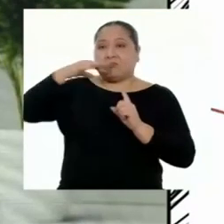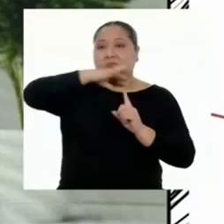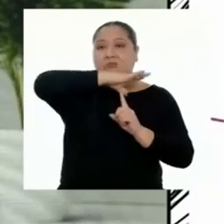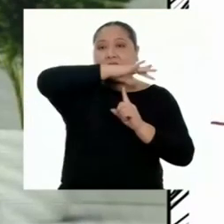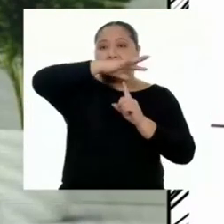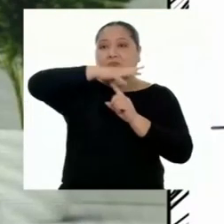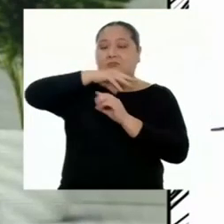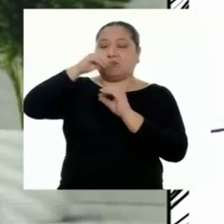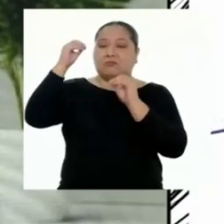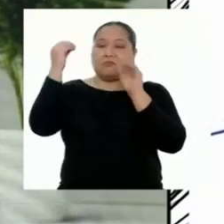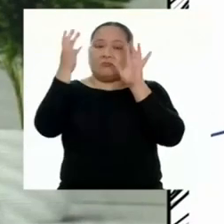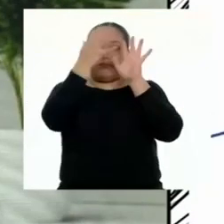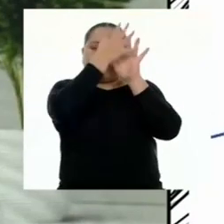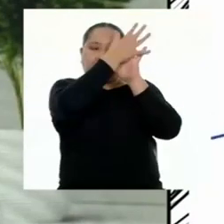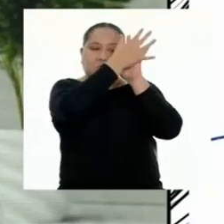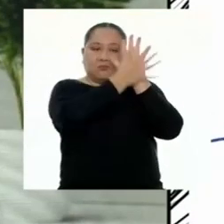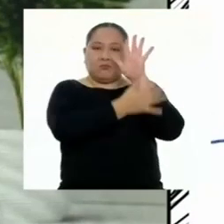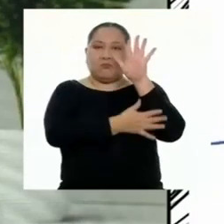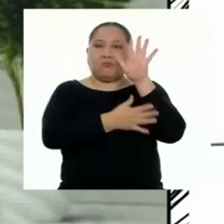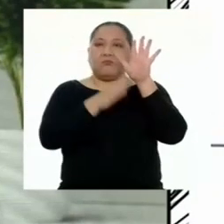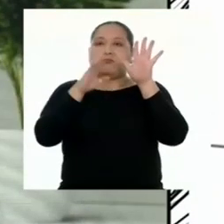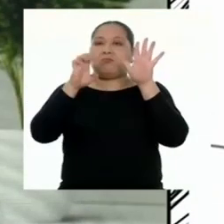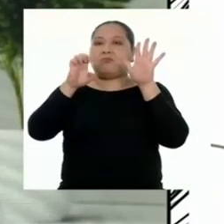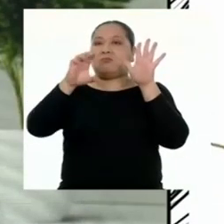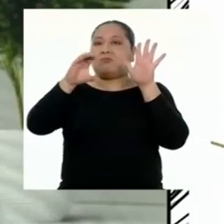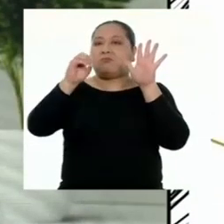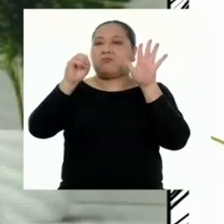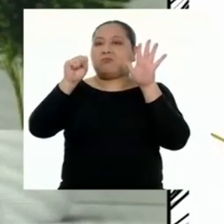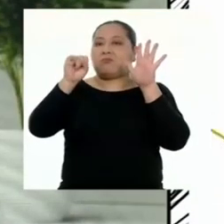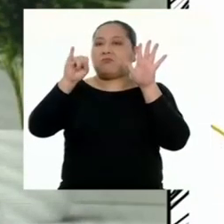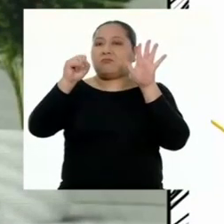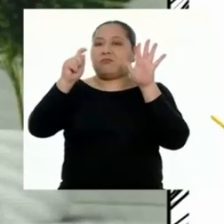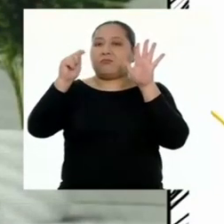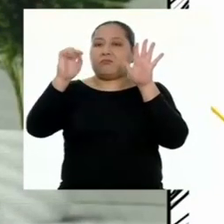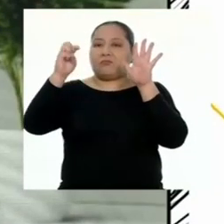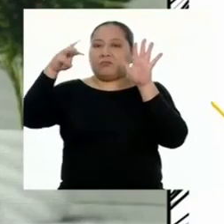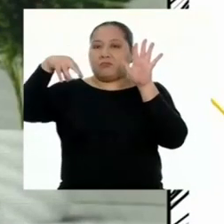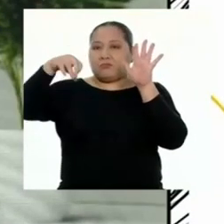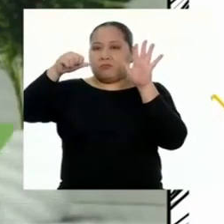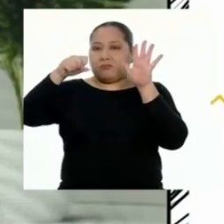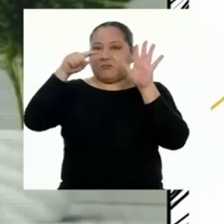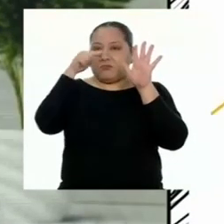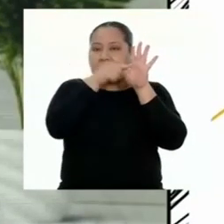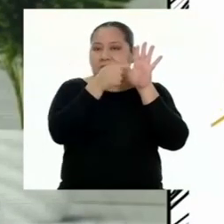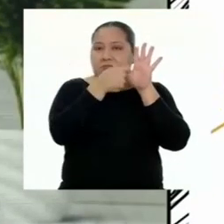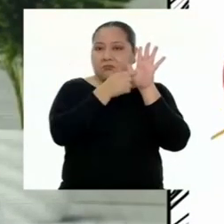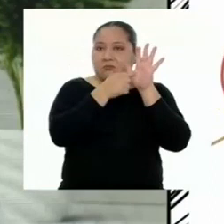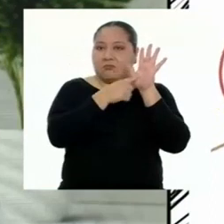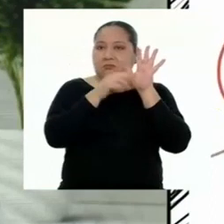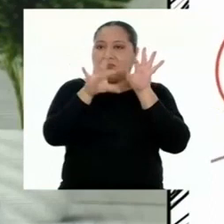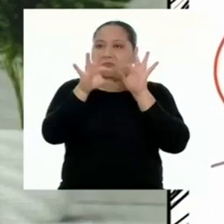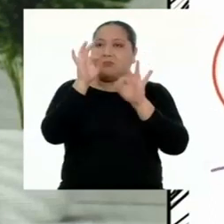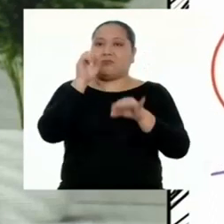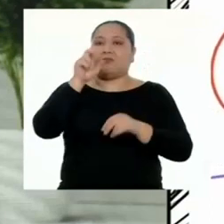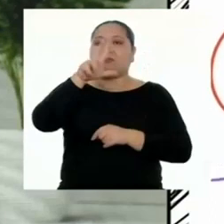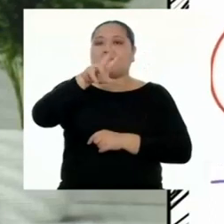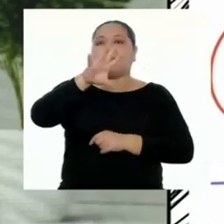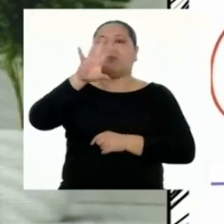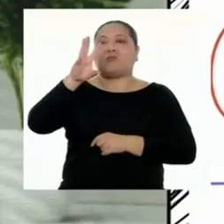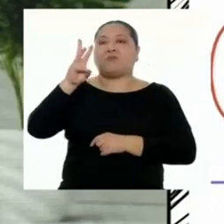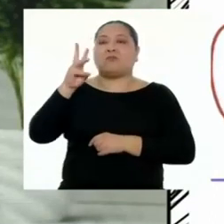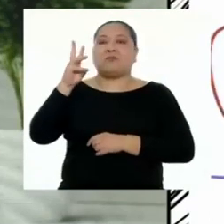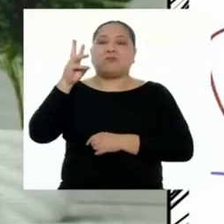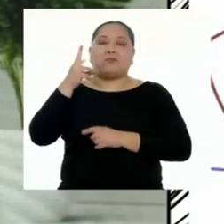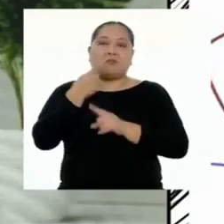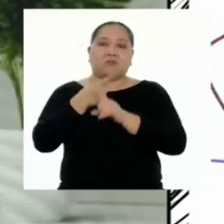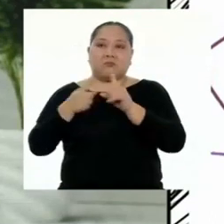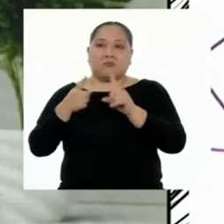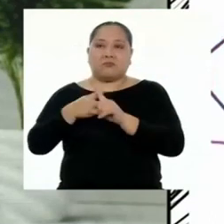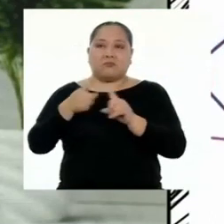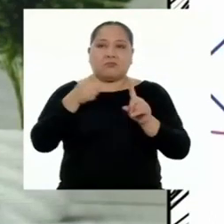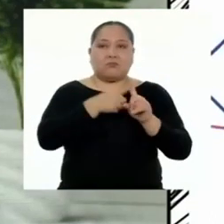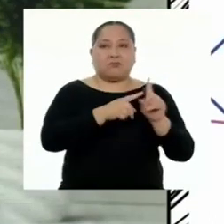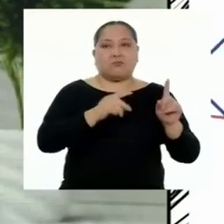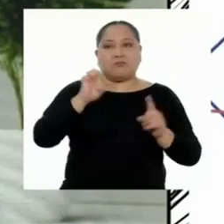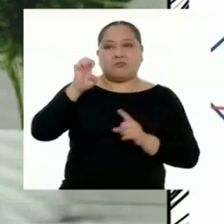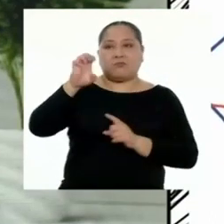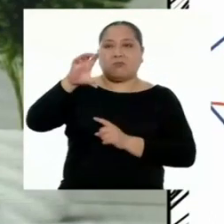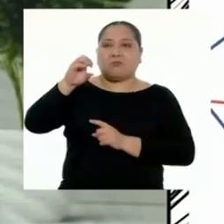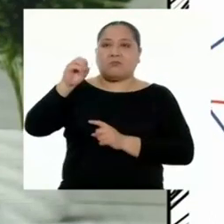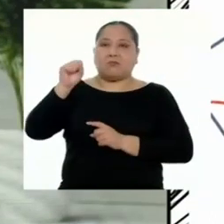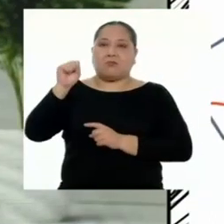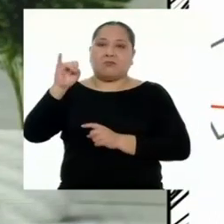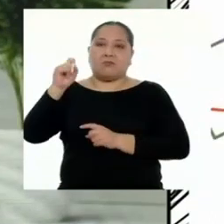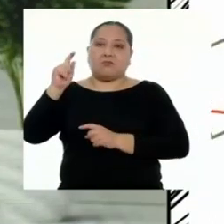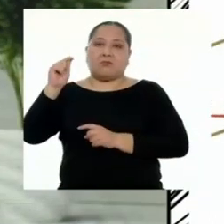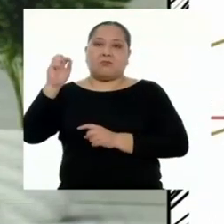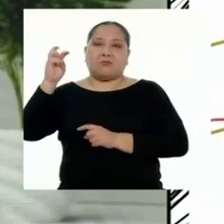publicado el Mapa Nacional de Ecosistemas del Perú. En este documento se han identificado 36 tipos de ecosistemas a lo largo del